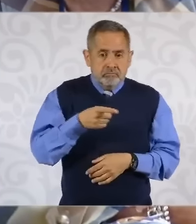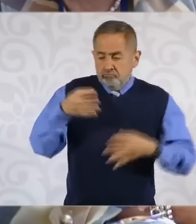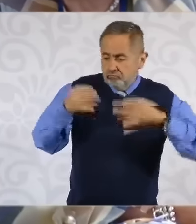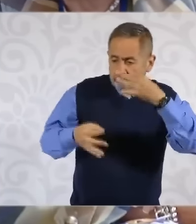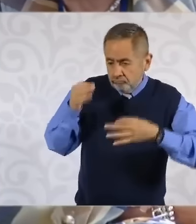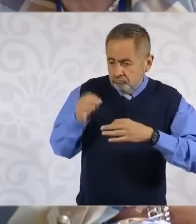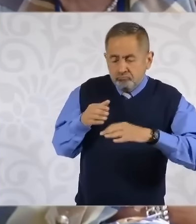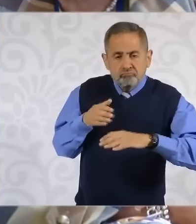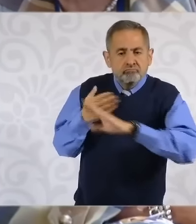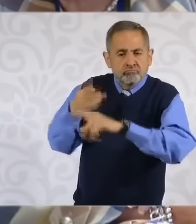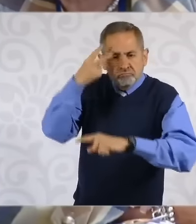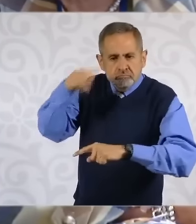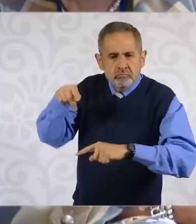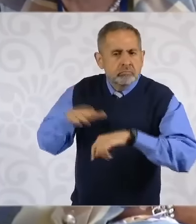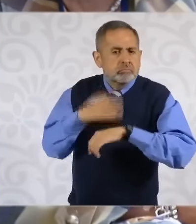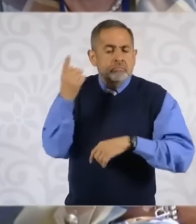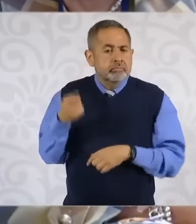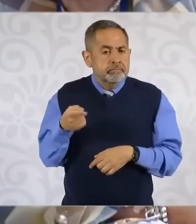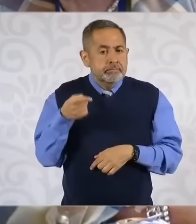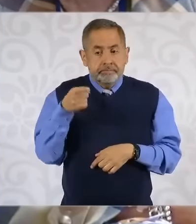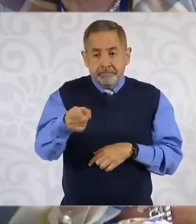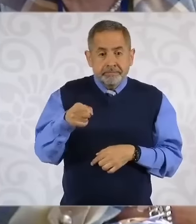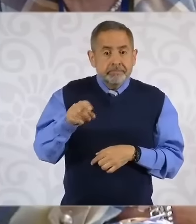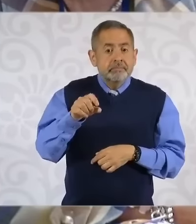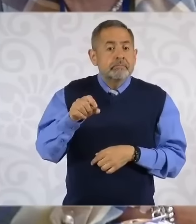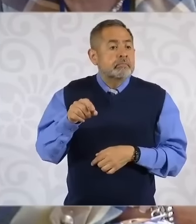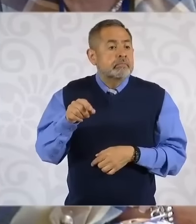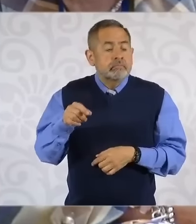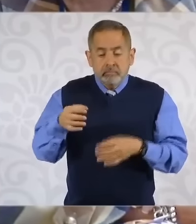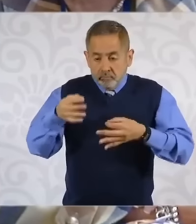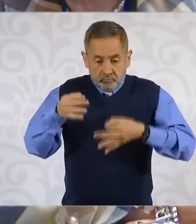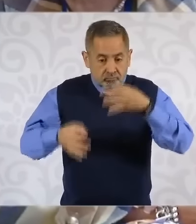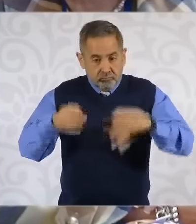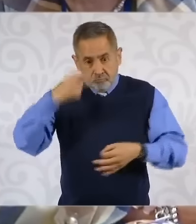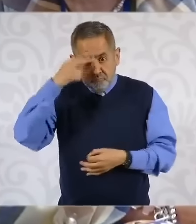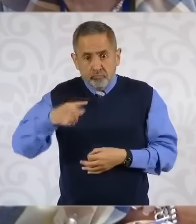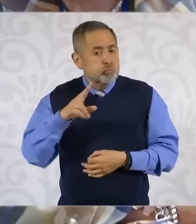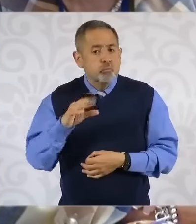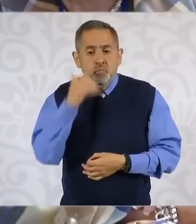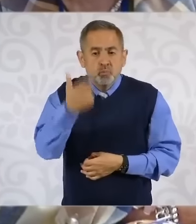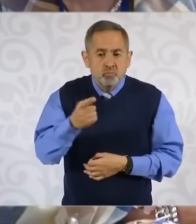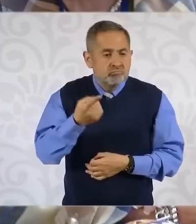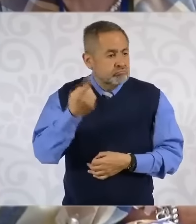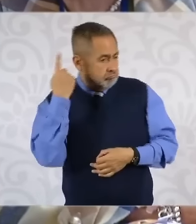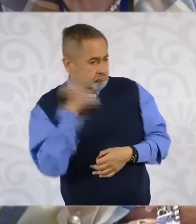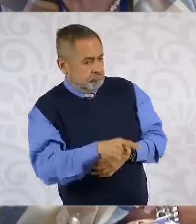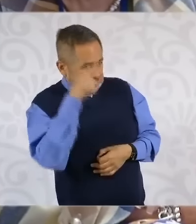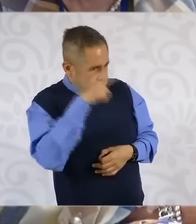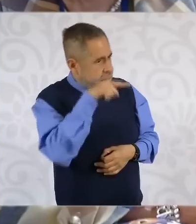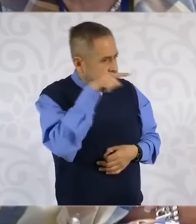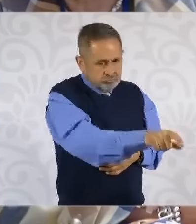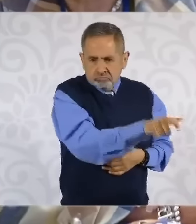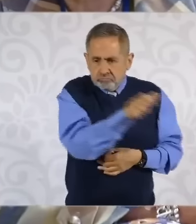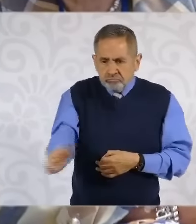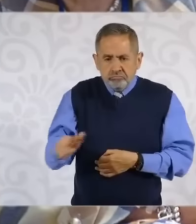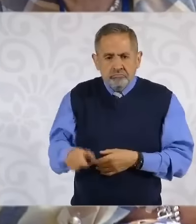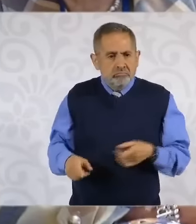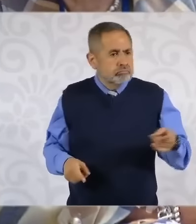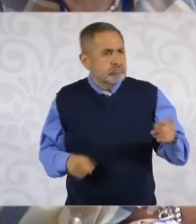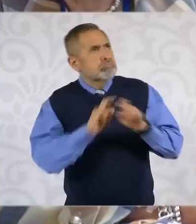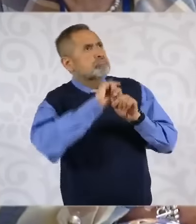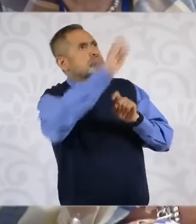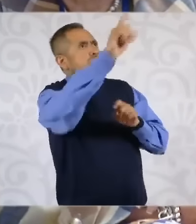se da porque el sistema de justicia mexicano se niega a comprometerse a que el empresario pague sus adeudos en el extranjero. ¿Su